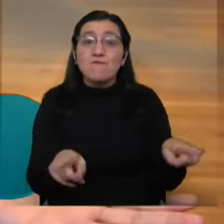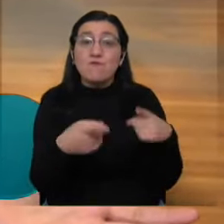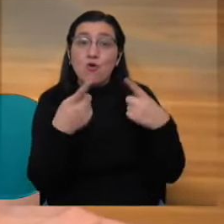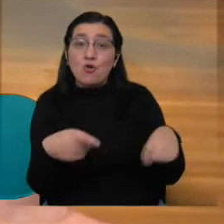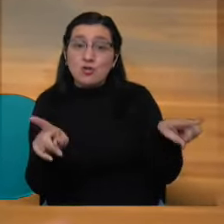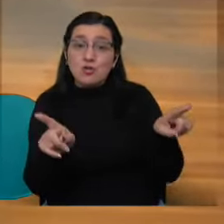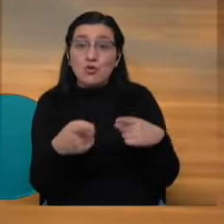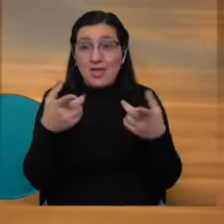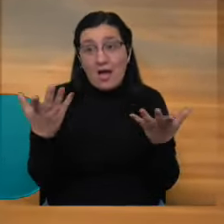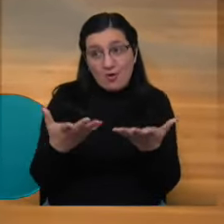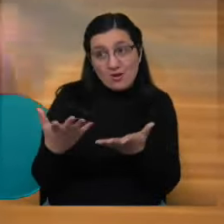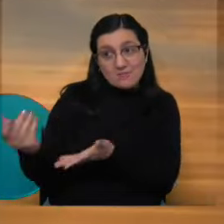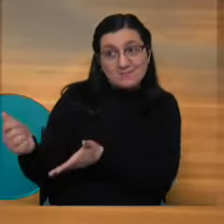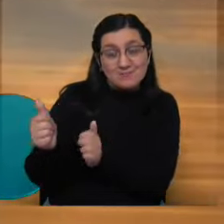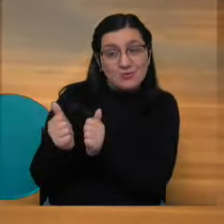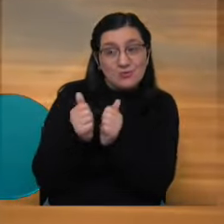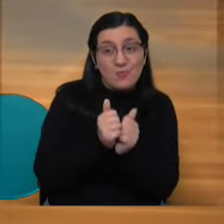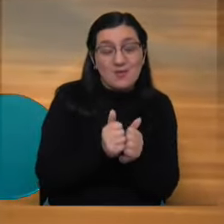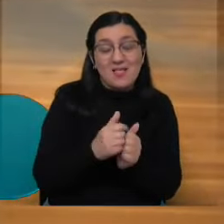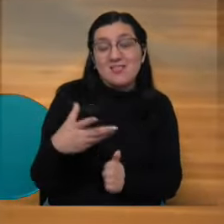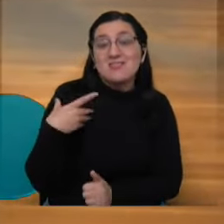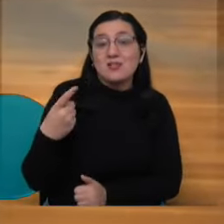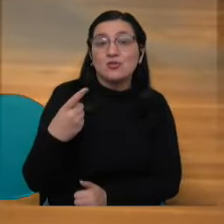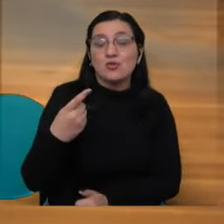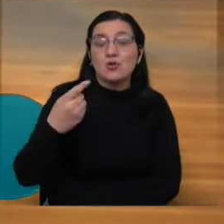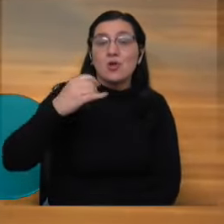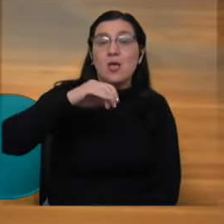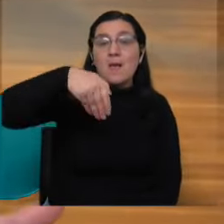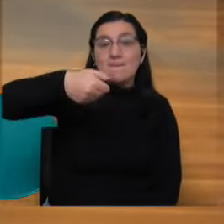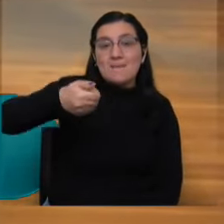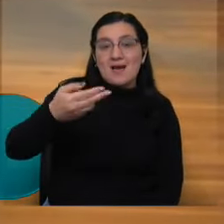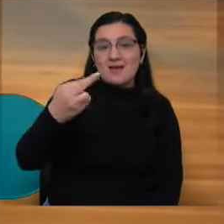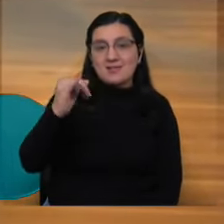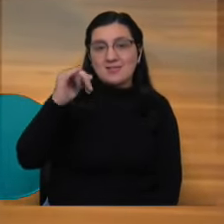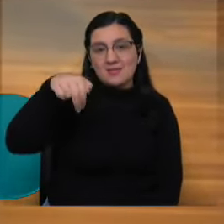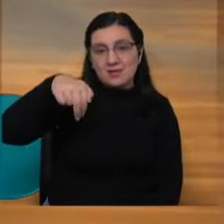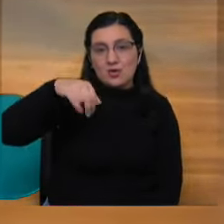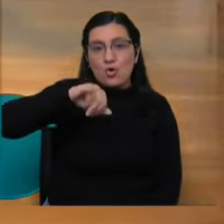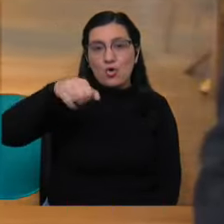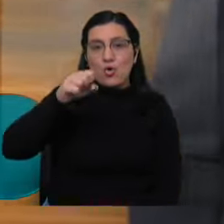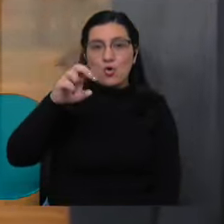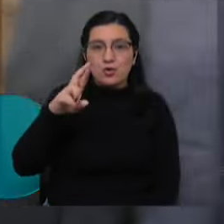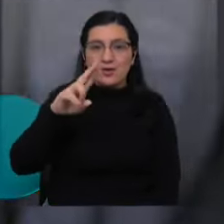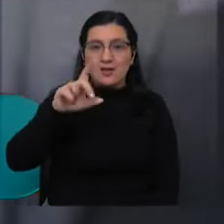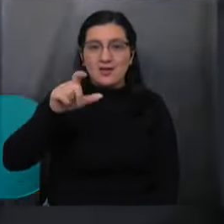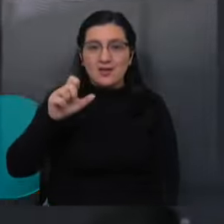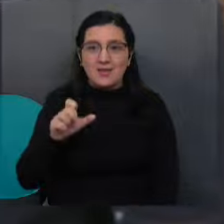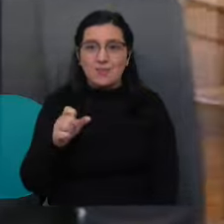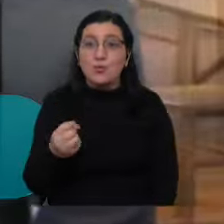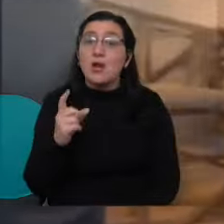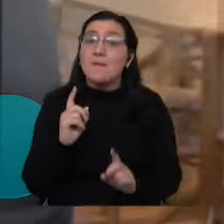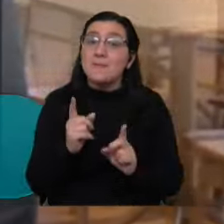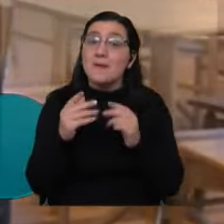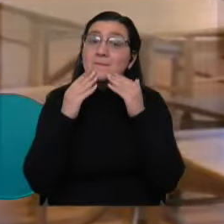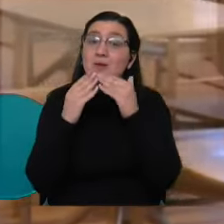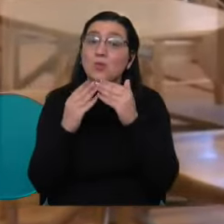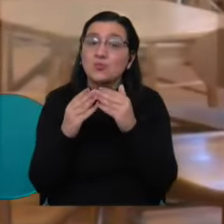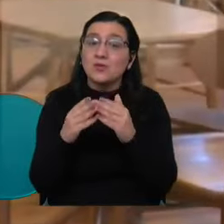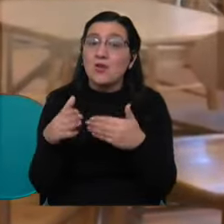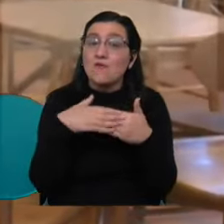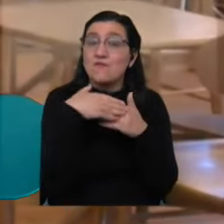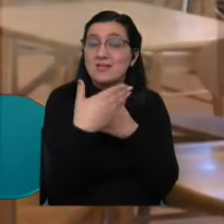tenemos al director al Gran Martín Jorge que es un gusto que es un placer siempre venir a su encuentro Martín Bueno le hago la misma consulta que le hicimos a los